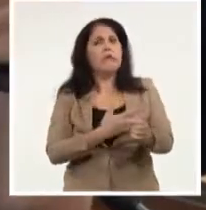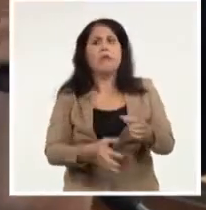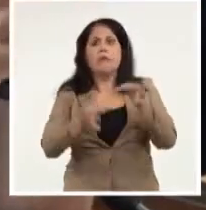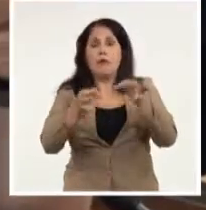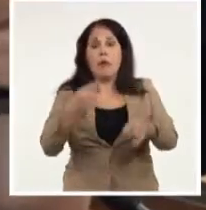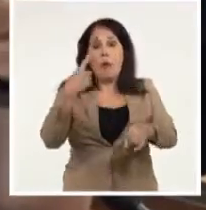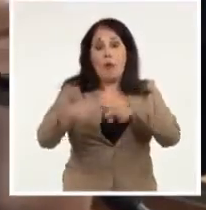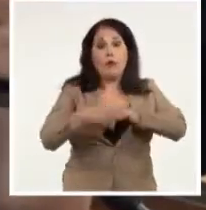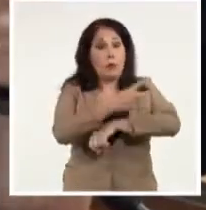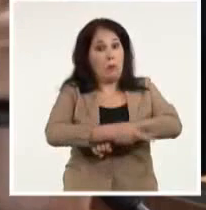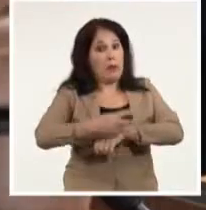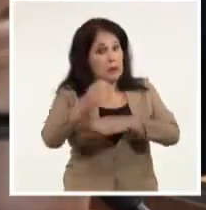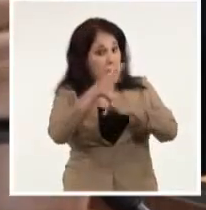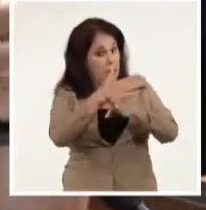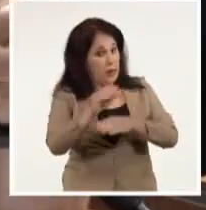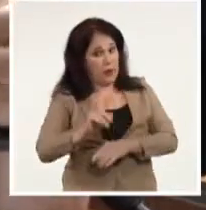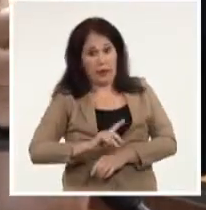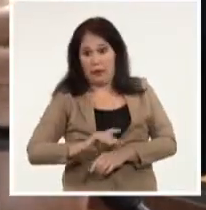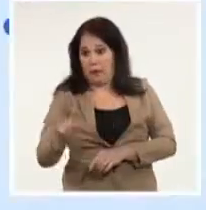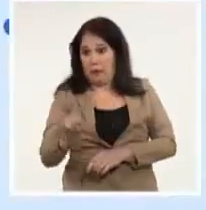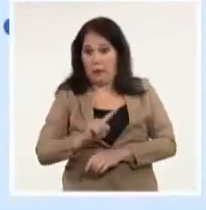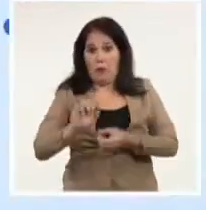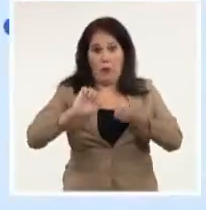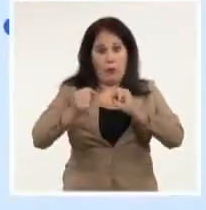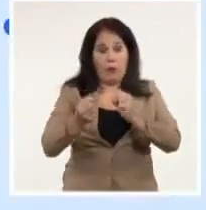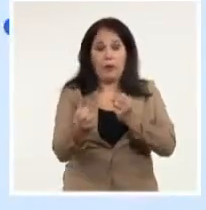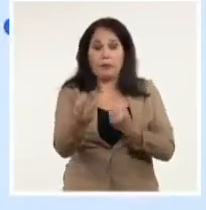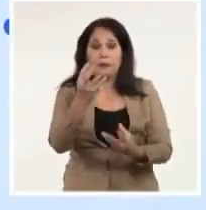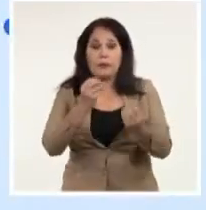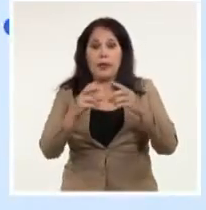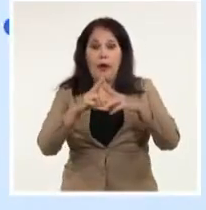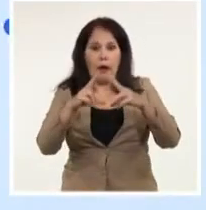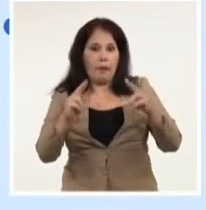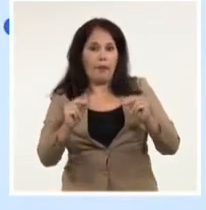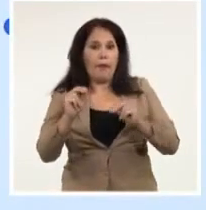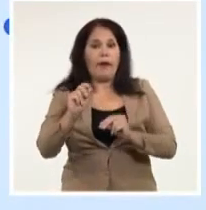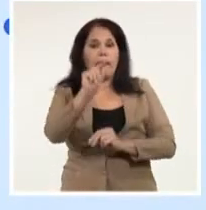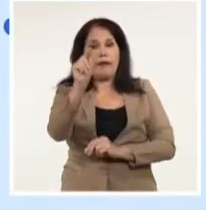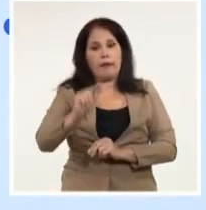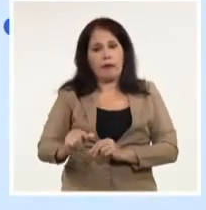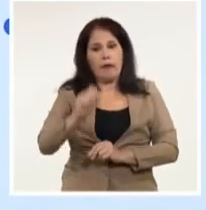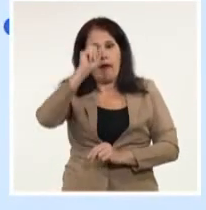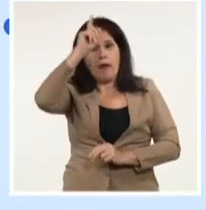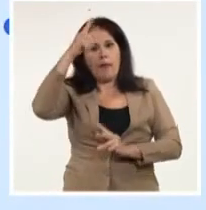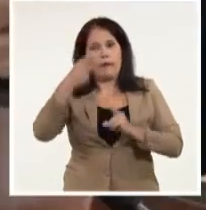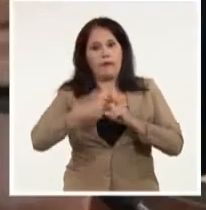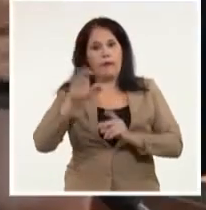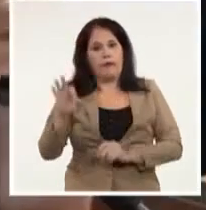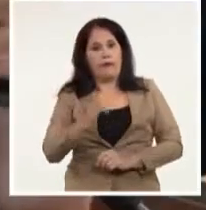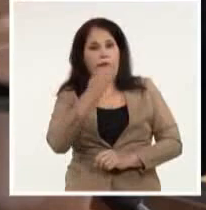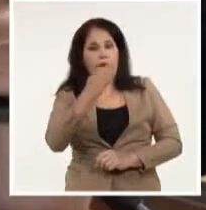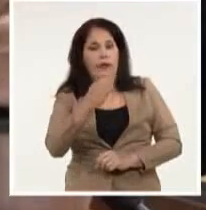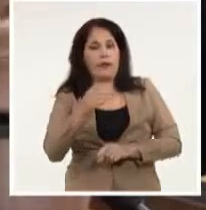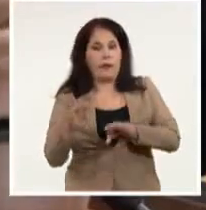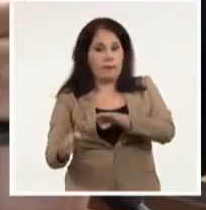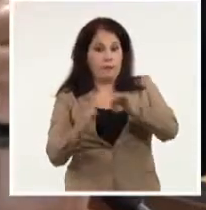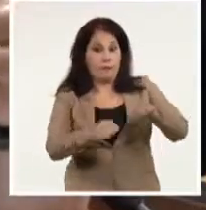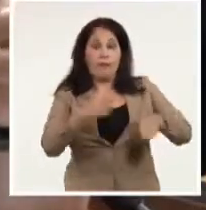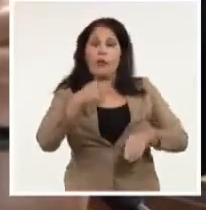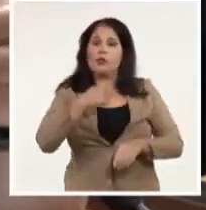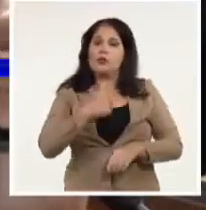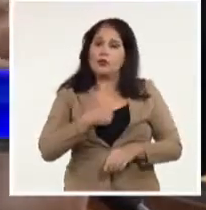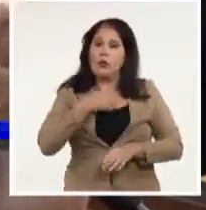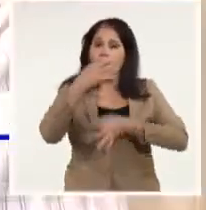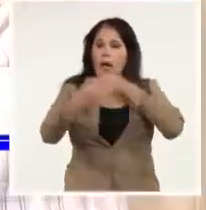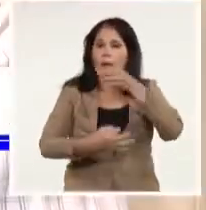diferente a la que se vive hoy, reflexionó, con los rebrotes en Japón, Italia, Alemania y Francia. Aquí yo siempre insisto que hay dos